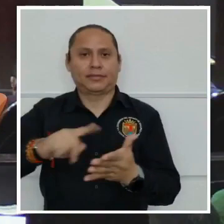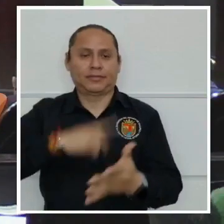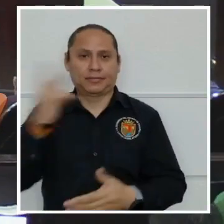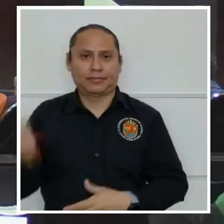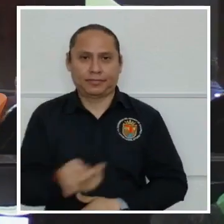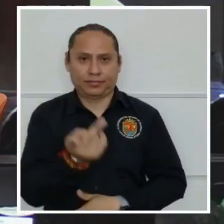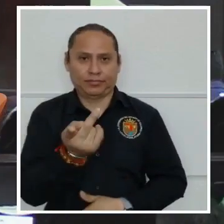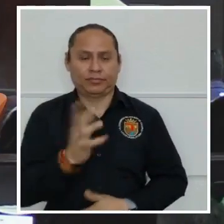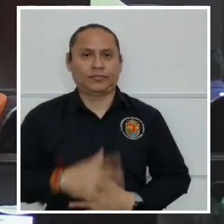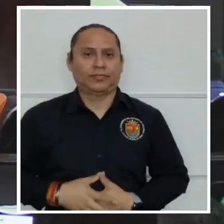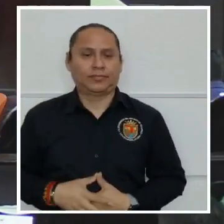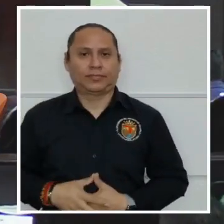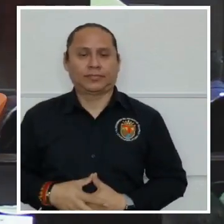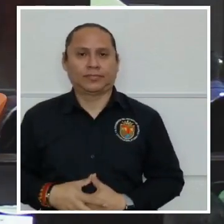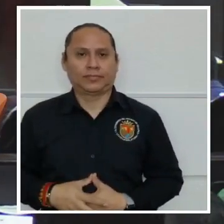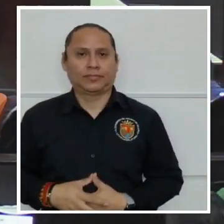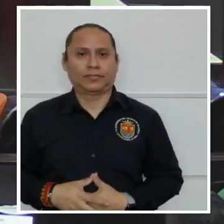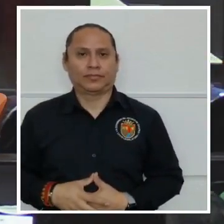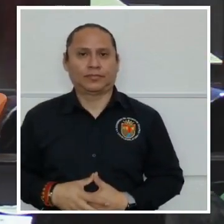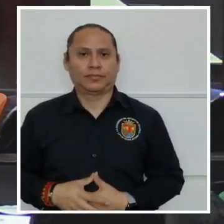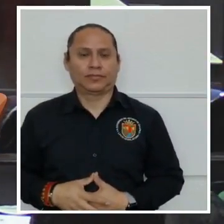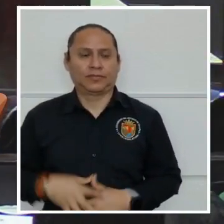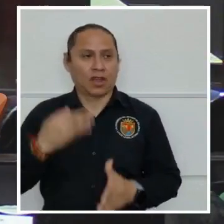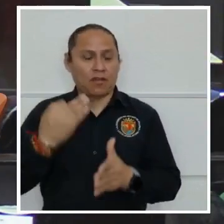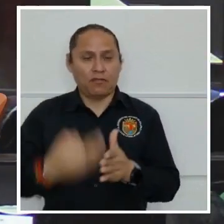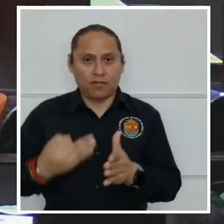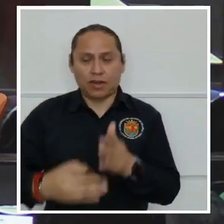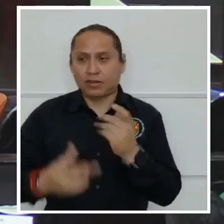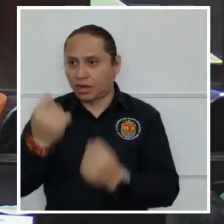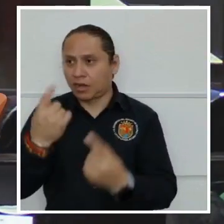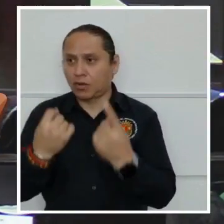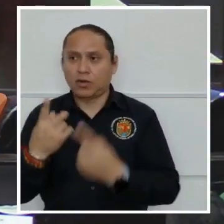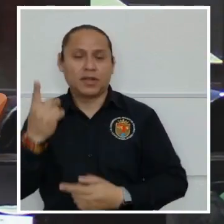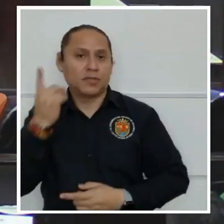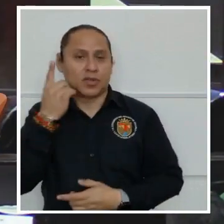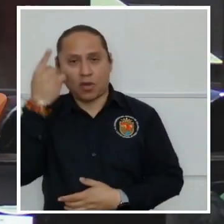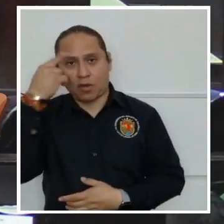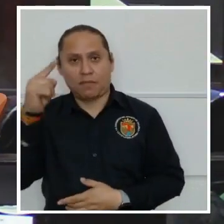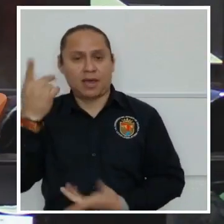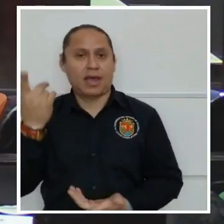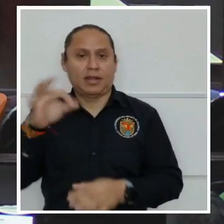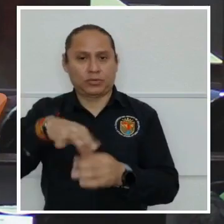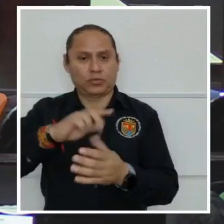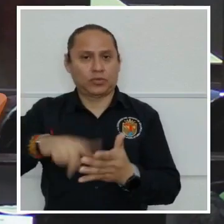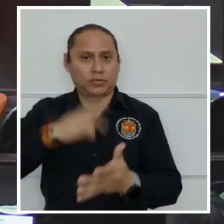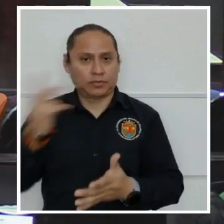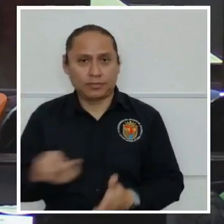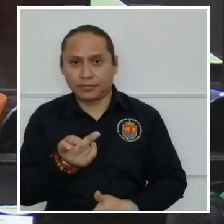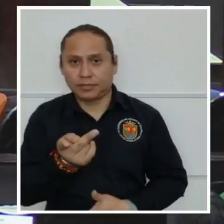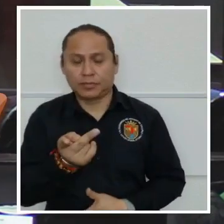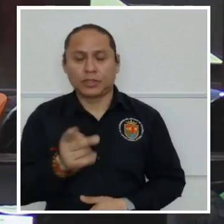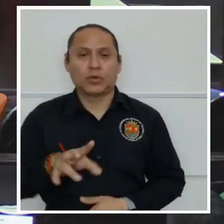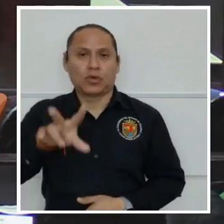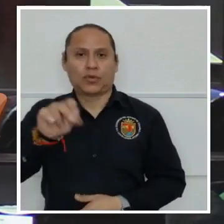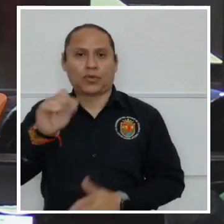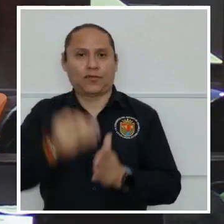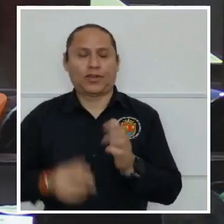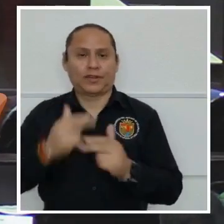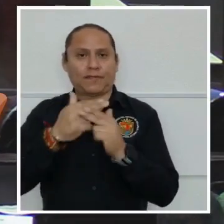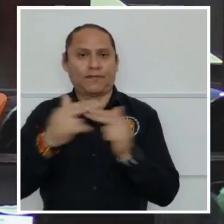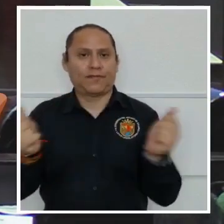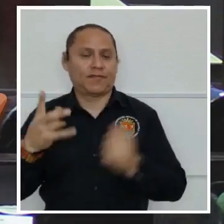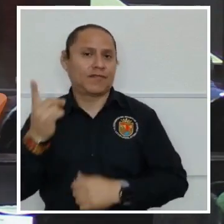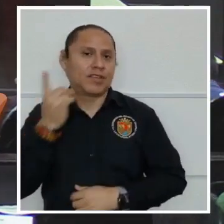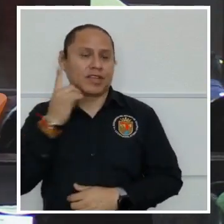voto. Se pregunta a la Honorable Asamblea si falta algún legislador por emitir su voto. No falta